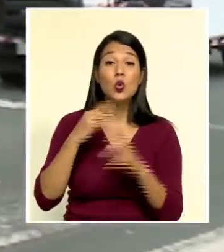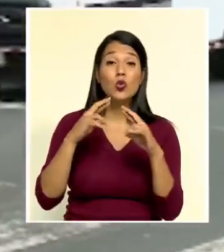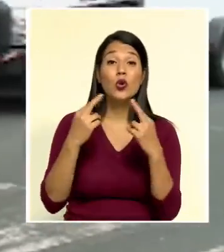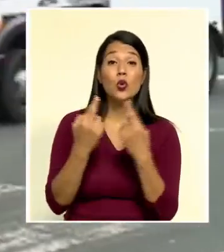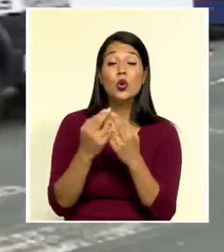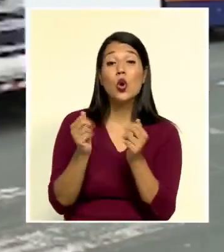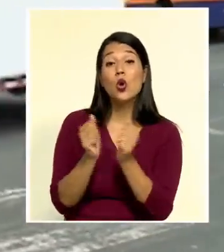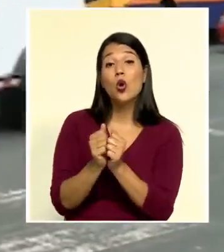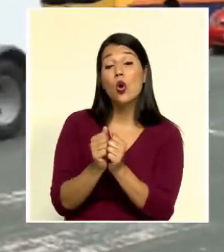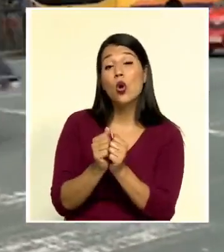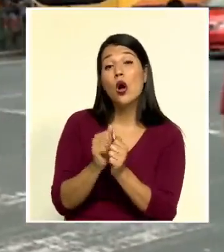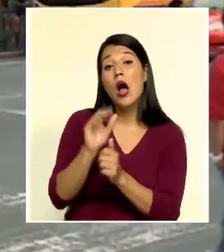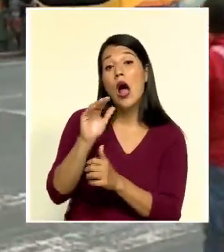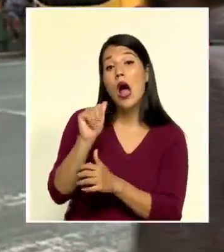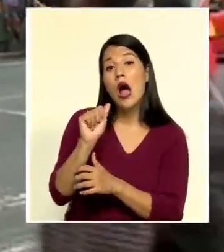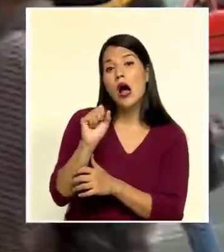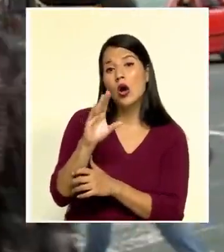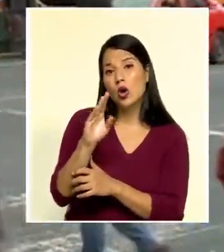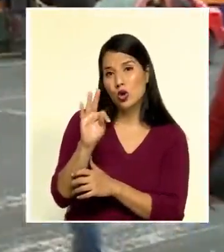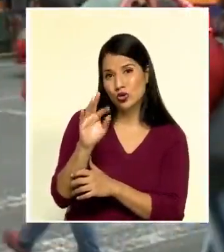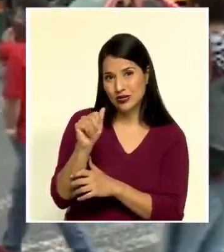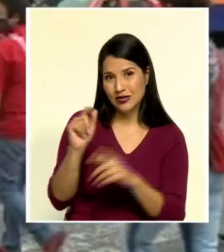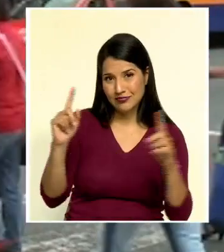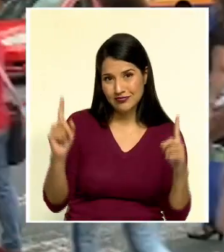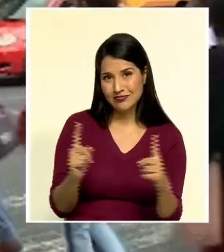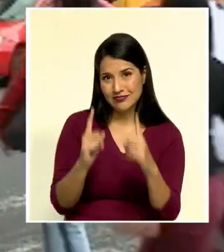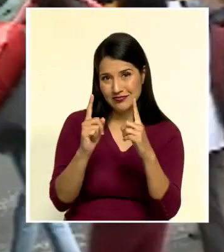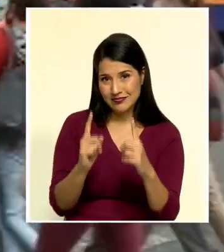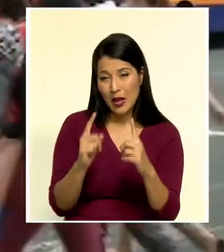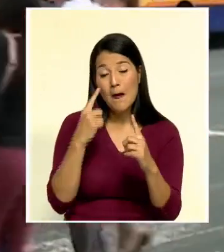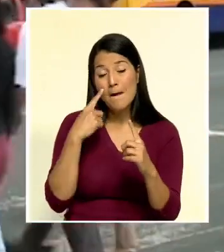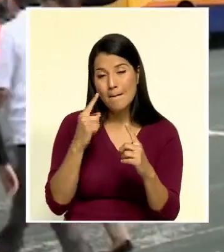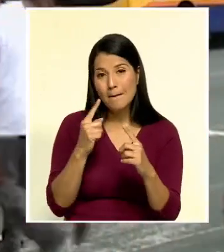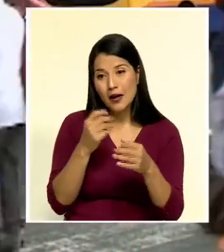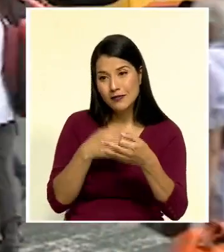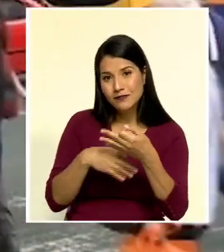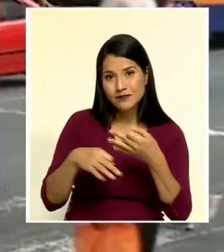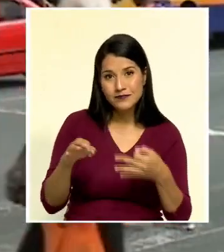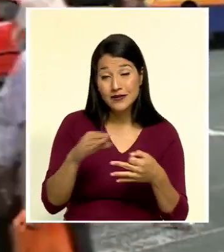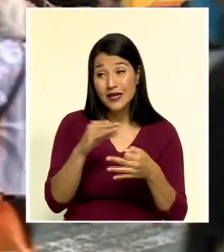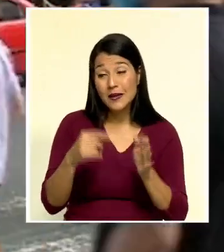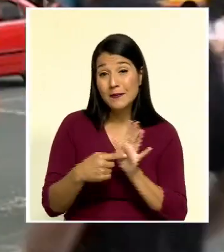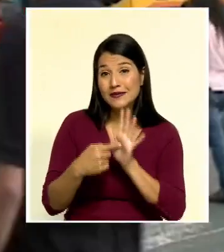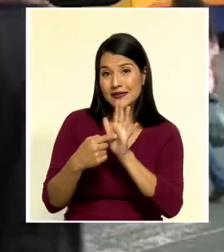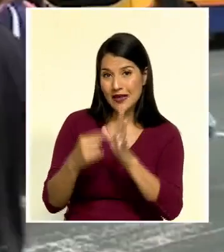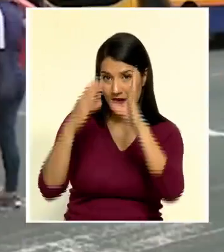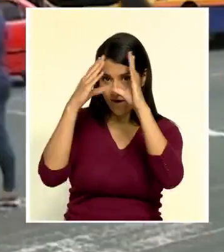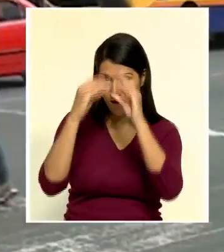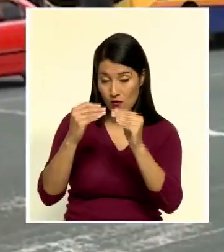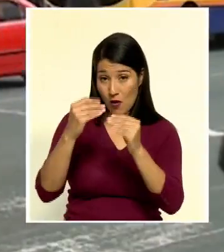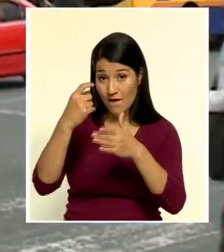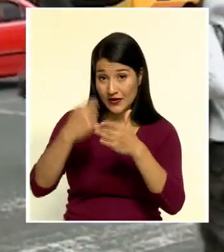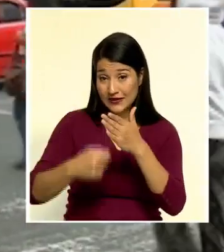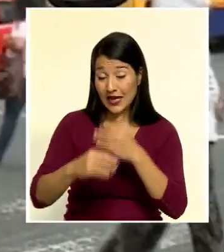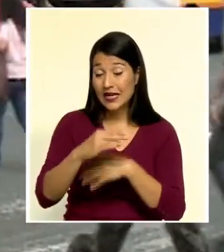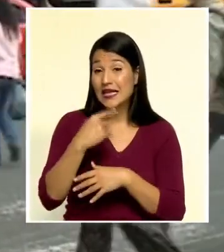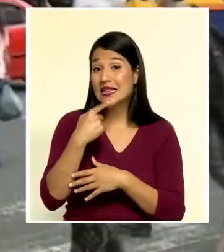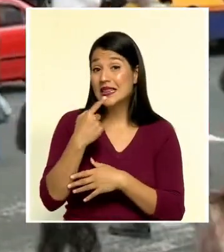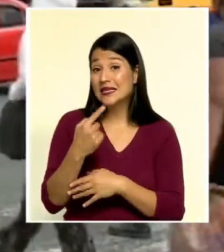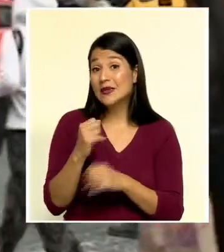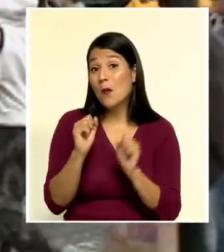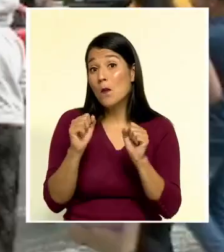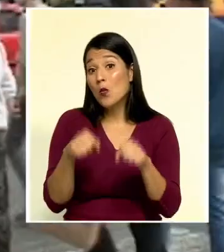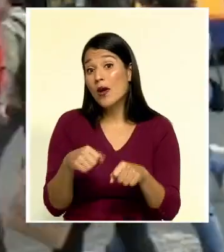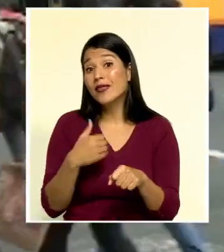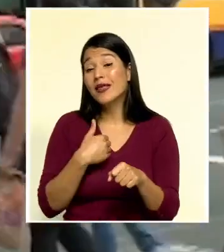el proceso de transición entre ambas administraciones y presentarle las cifras fiscales, y no se descarta que mantengan un